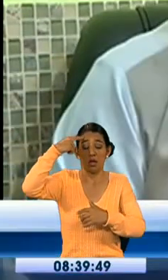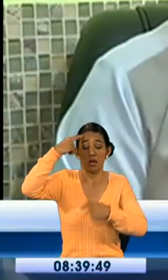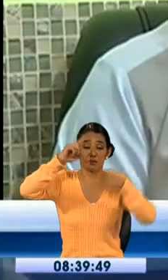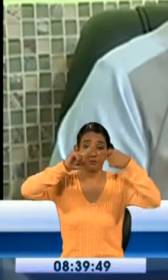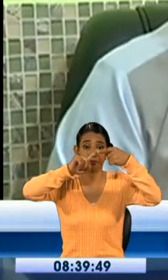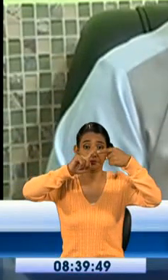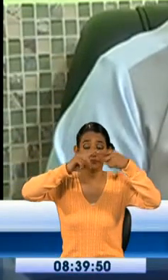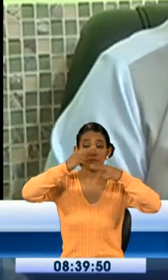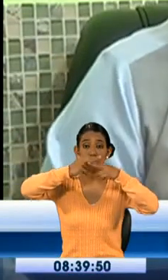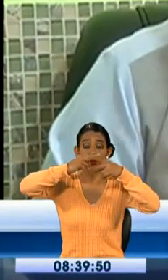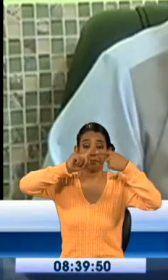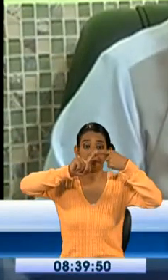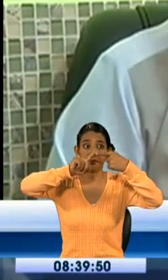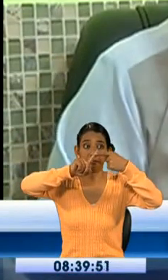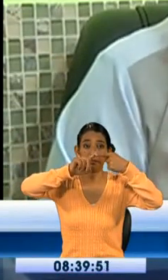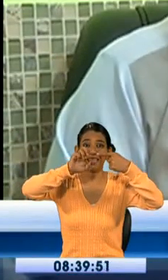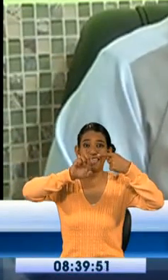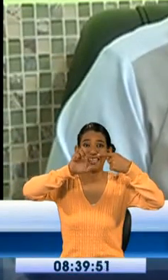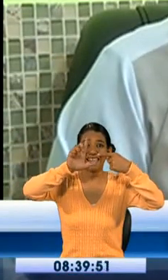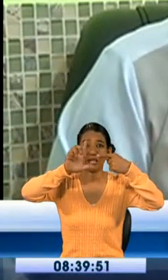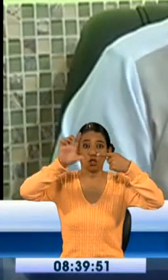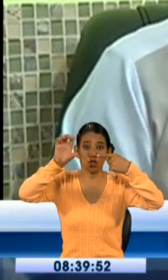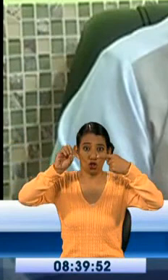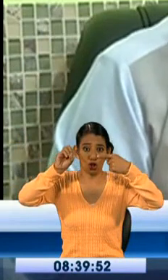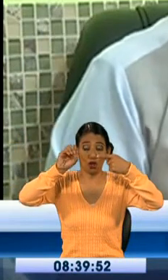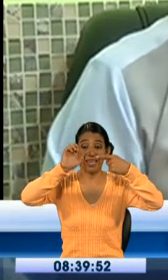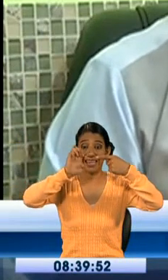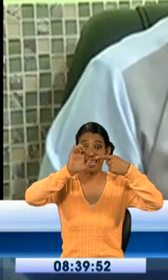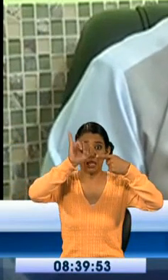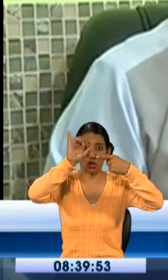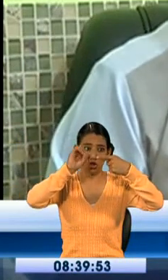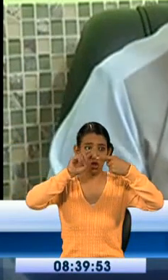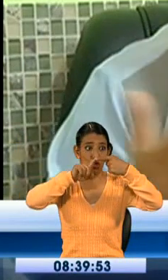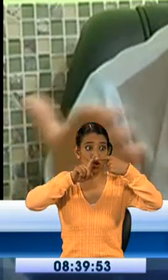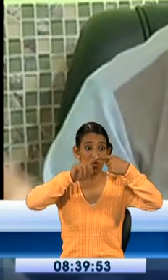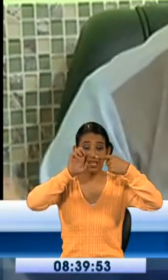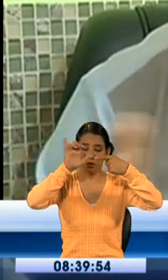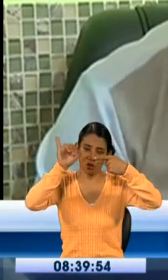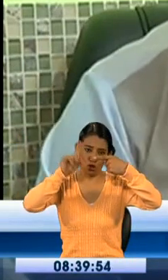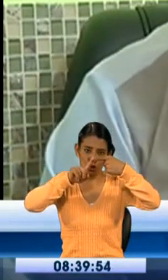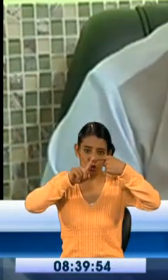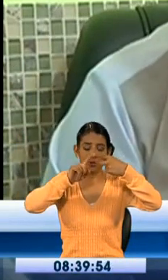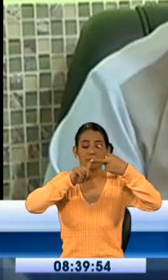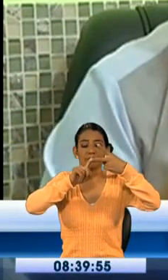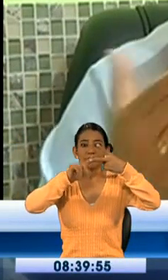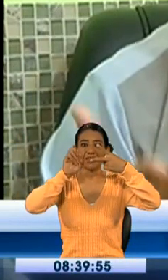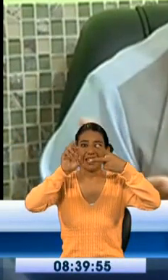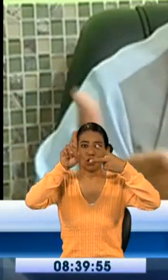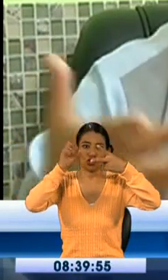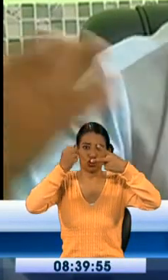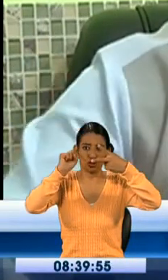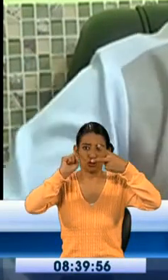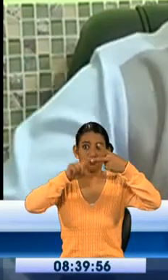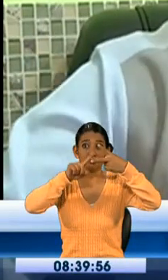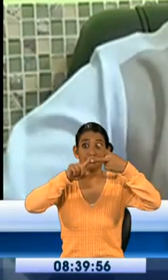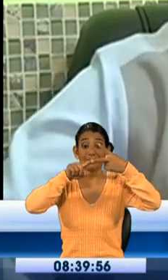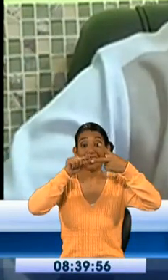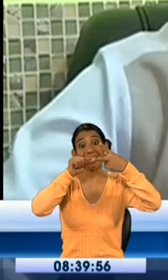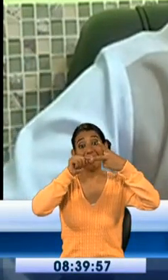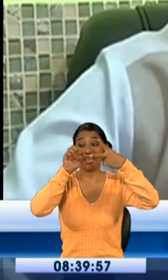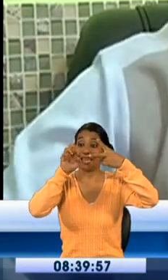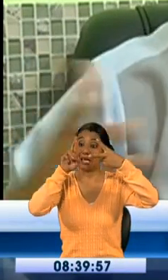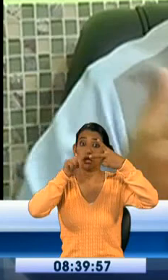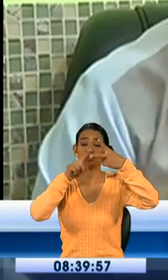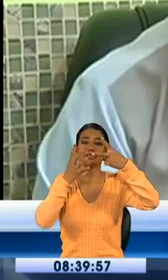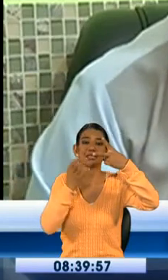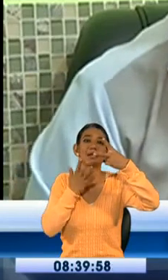que se llama el ello. Y en el ello está el tanatos y el eros. El eros es el que busca el